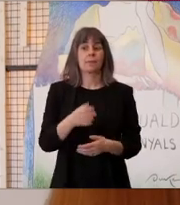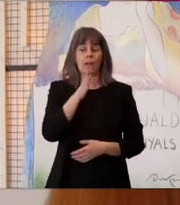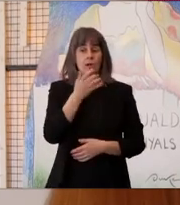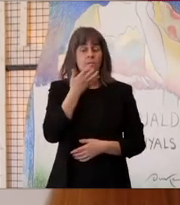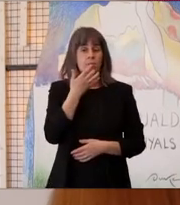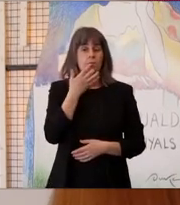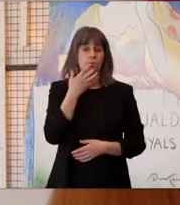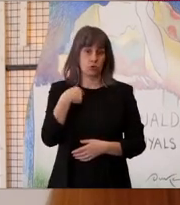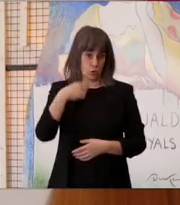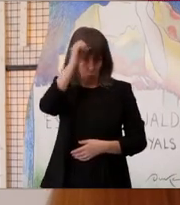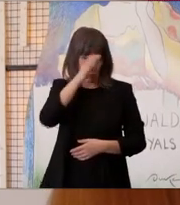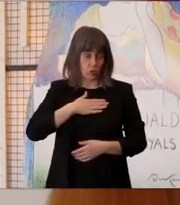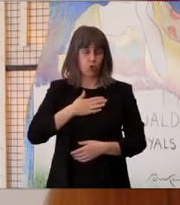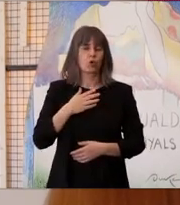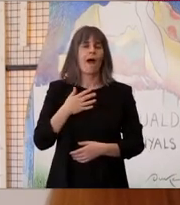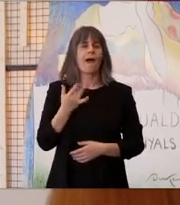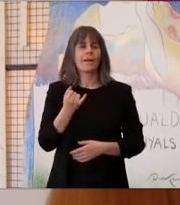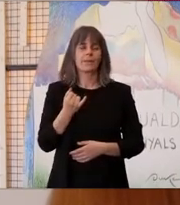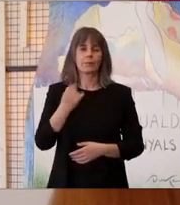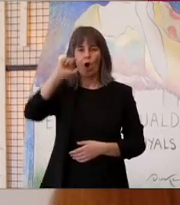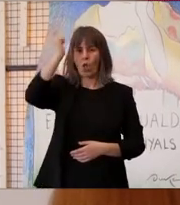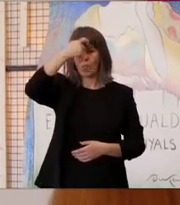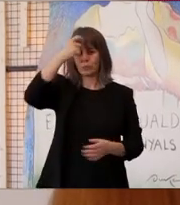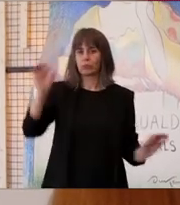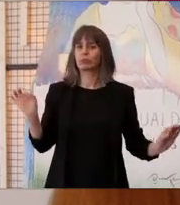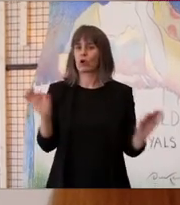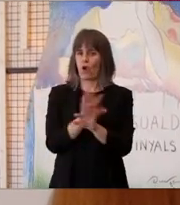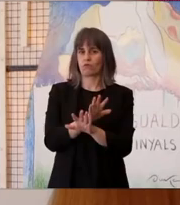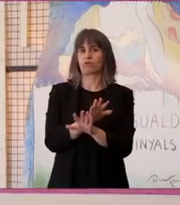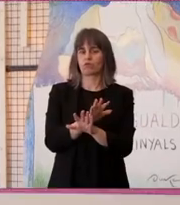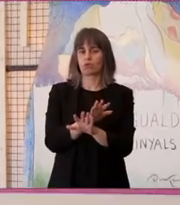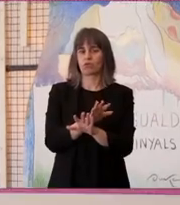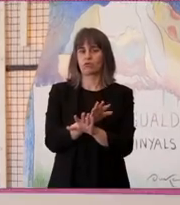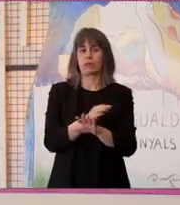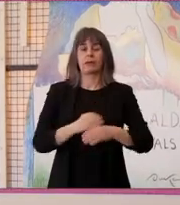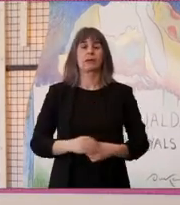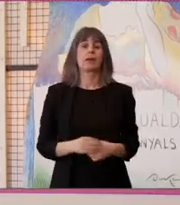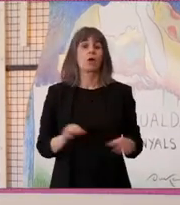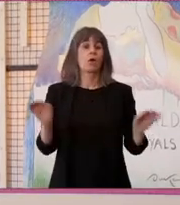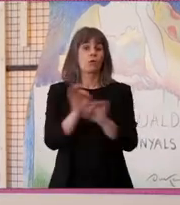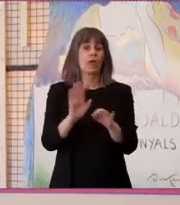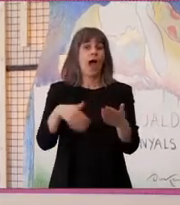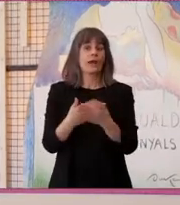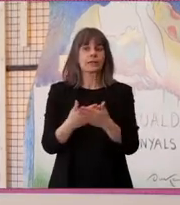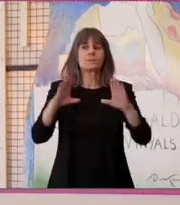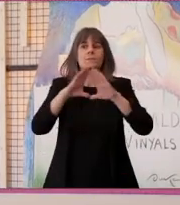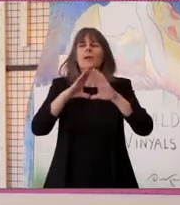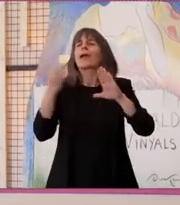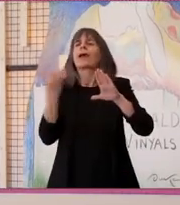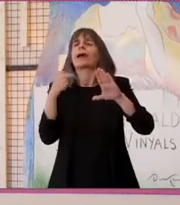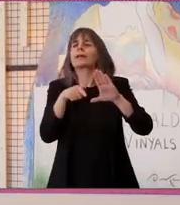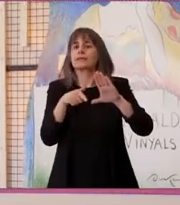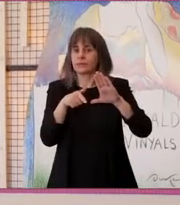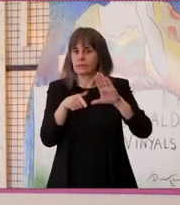de confusión de confusión conceptual desde desde el inicio o sea se confunde hasta que es el feminismo en este momento